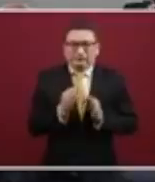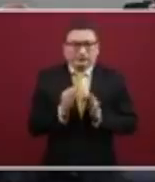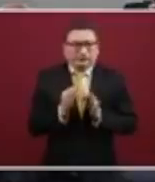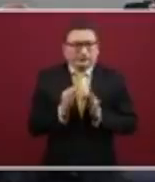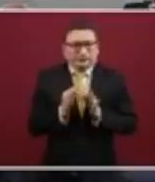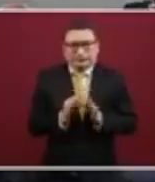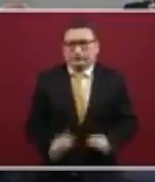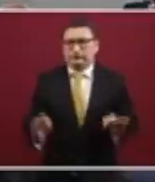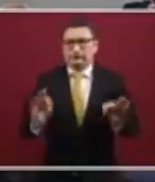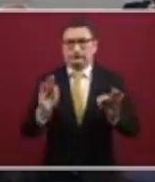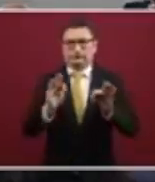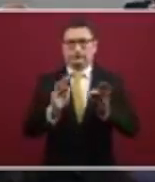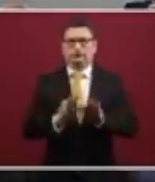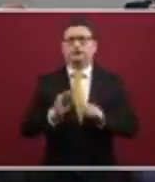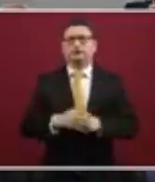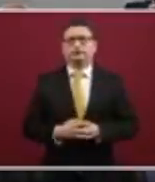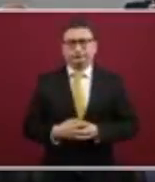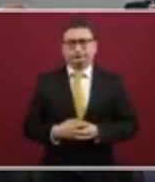importantísimo. Si